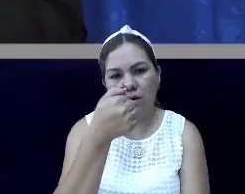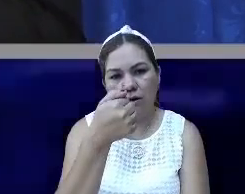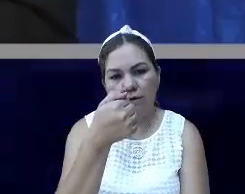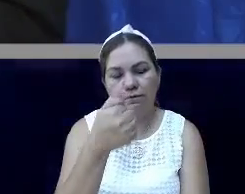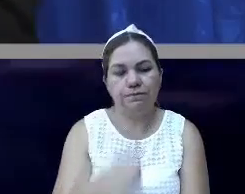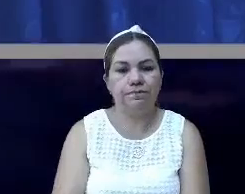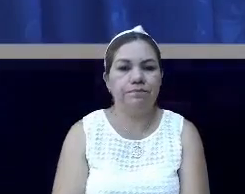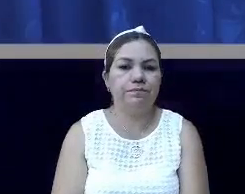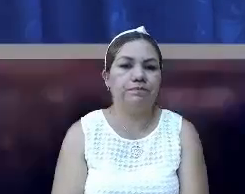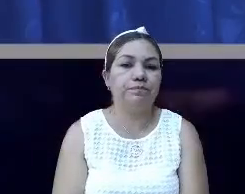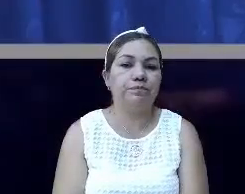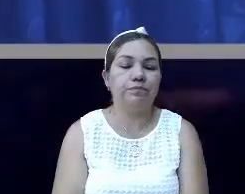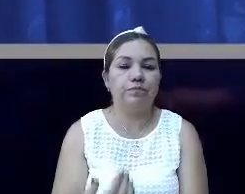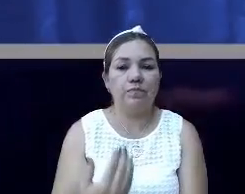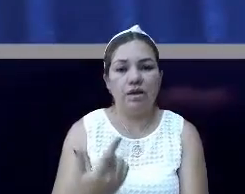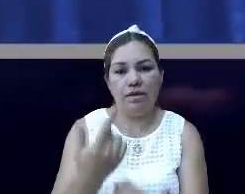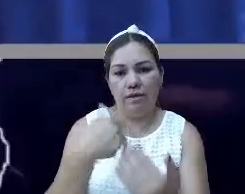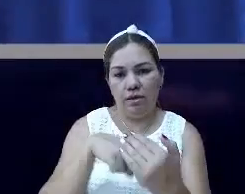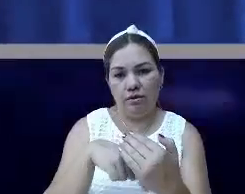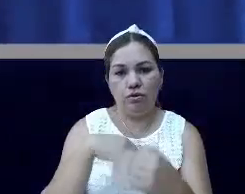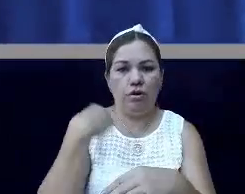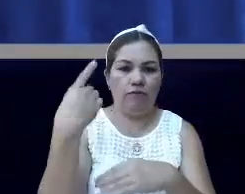brea por dentro y por fuera.